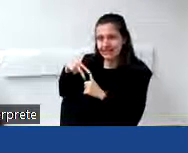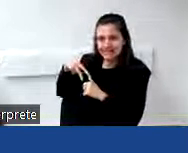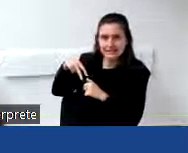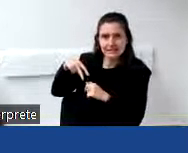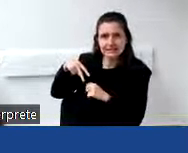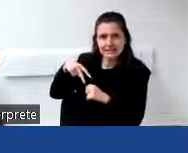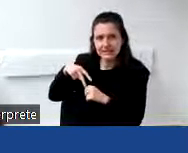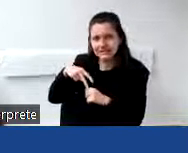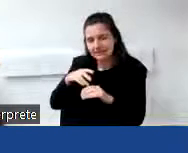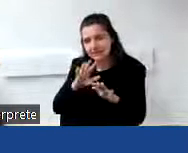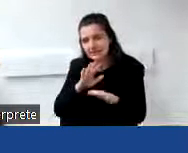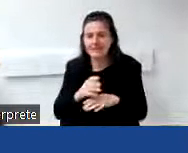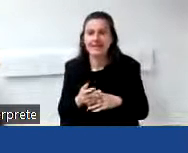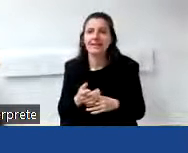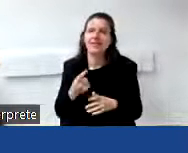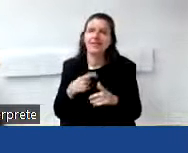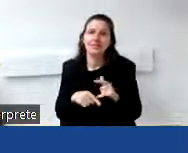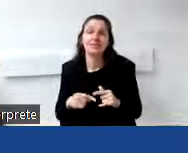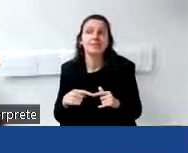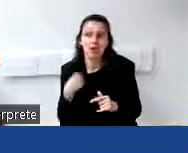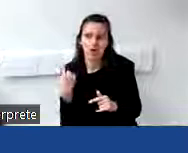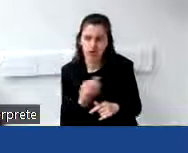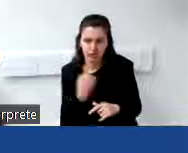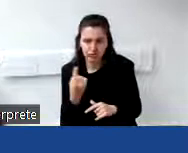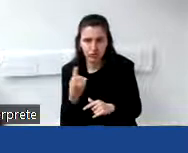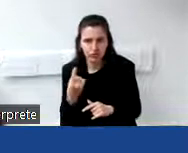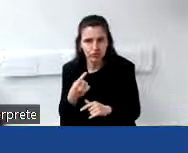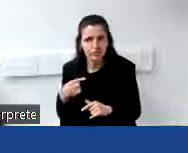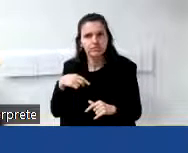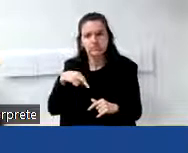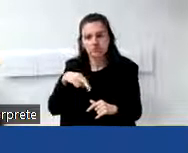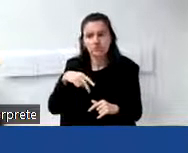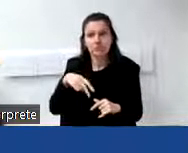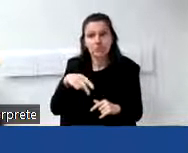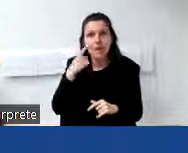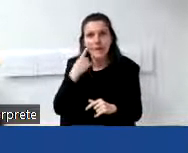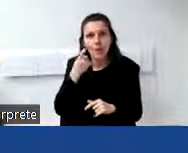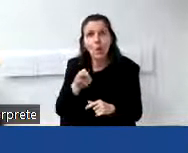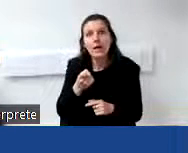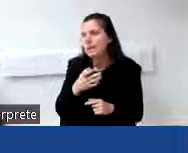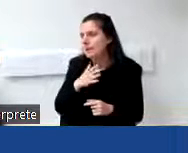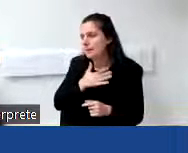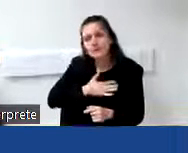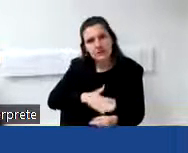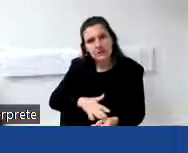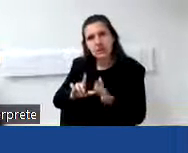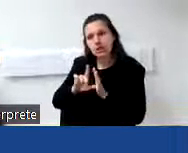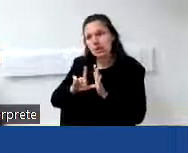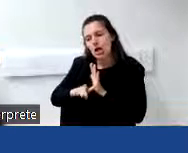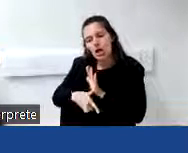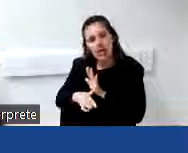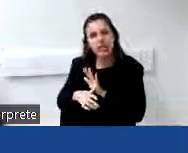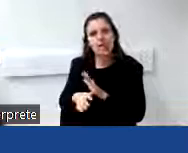entonces ajustar nuestro paso, prestar atención de que la persona viene caminando tranquila, bien, que no le estamos generando